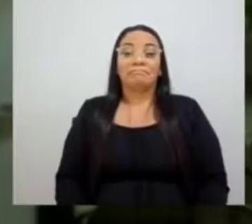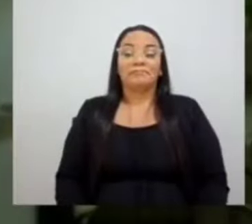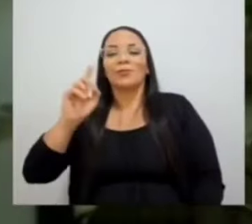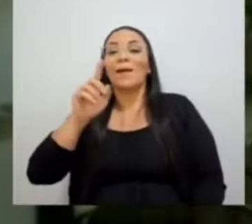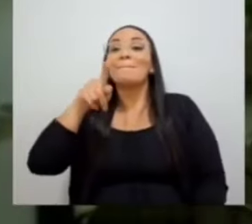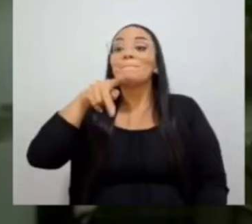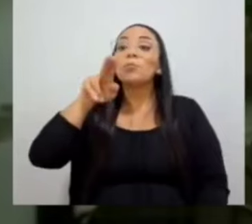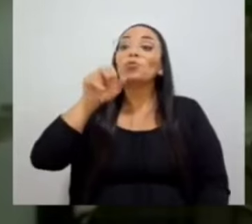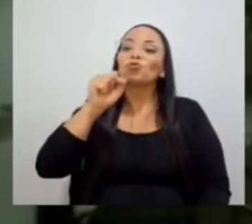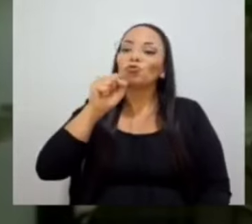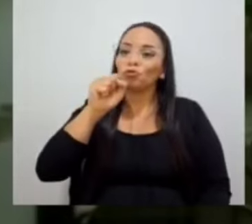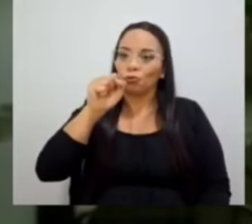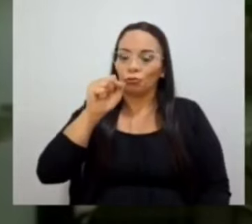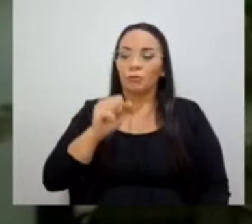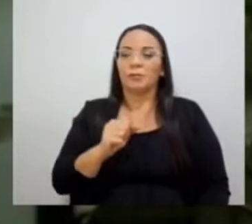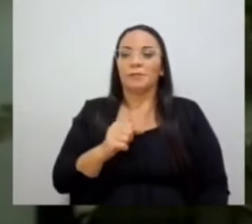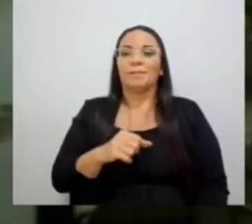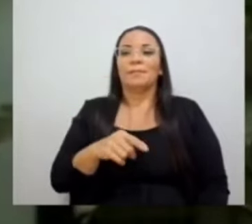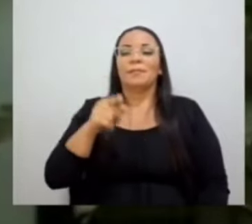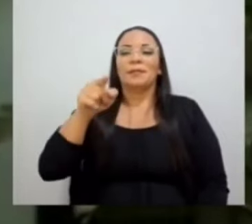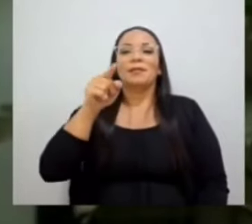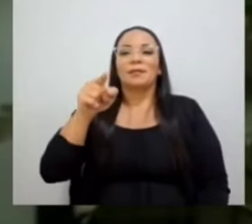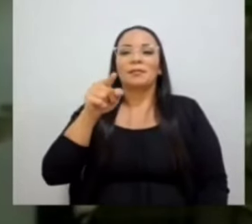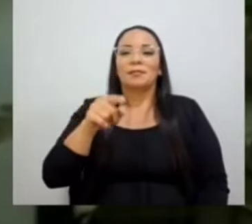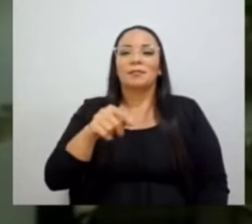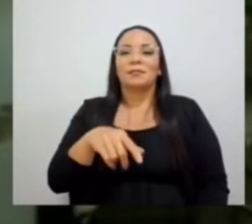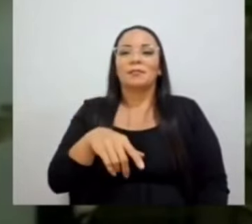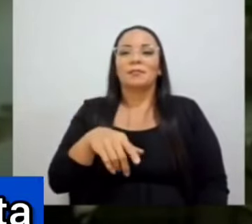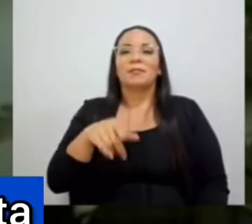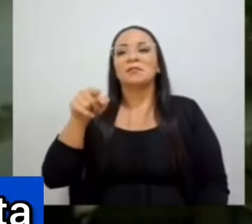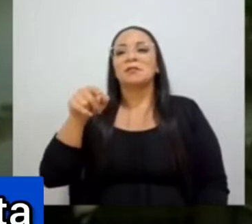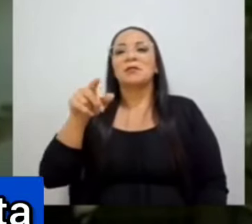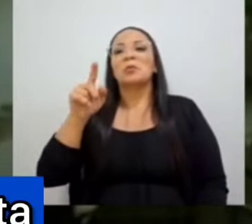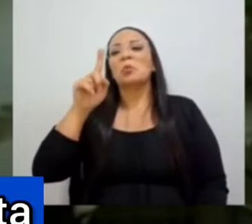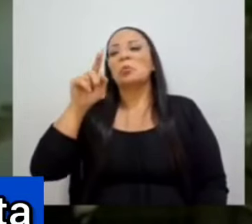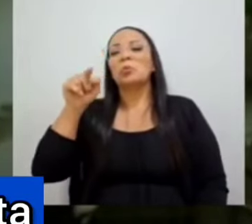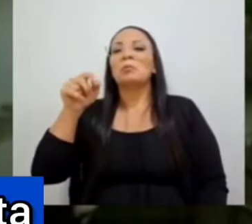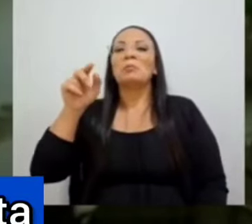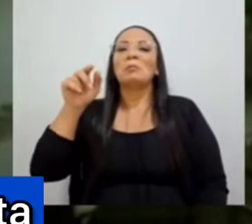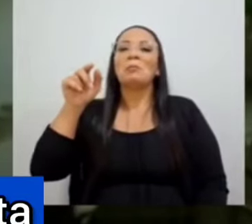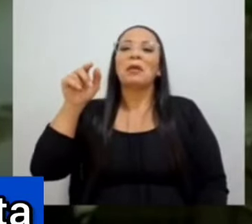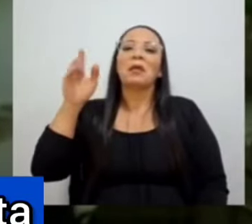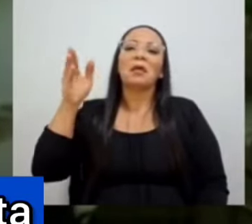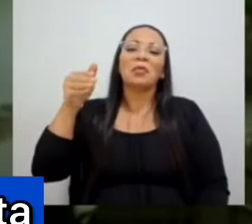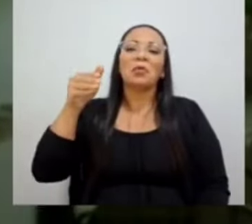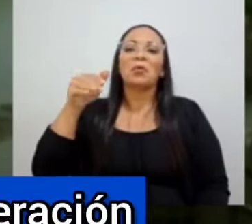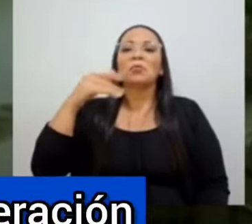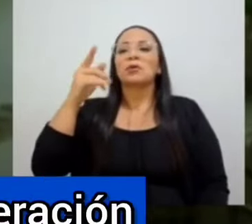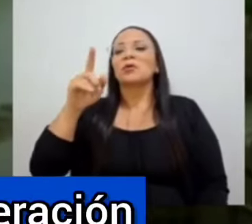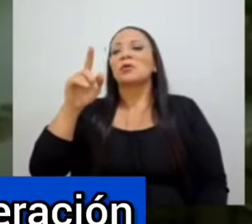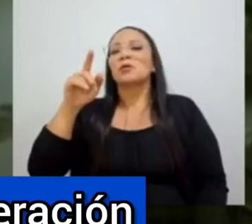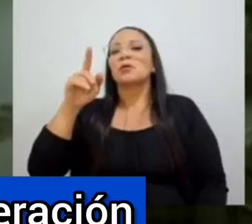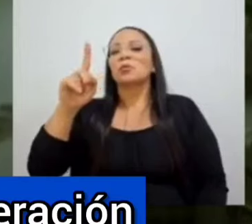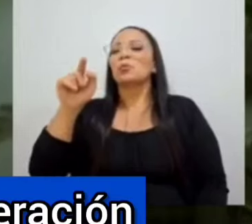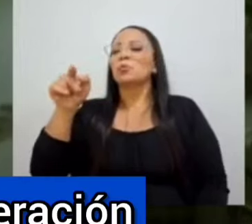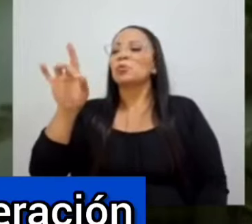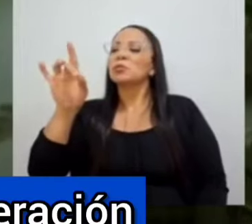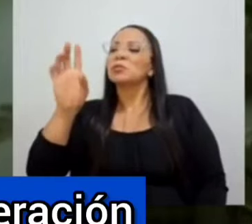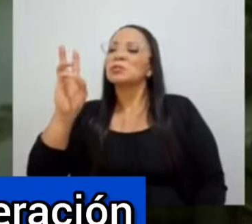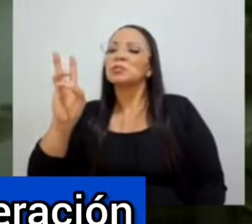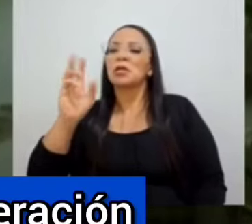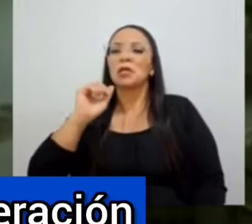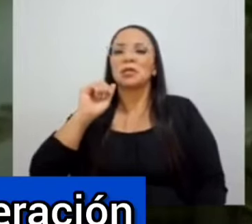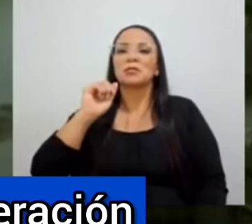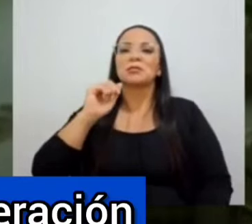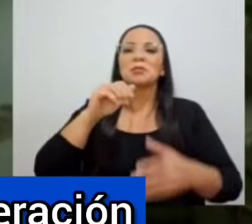el PUS, no va a ir más del 1.5% y no sé qué, y entonces quedó en 0.86, se